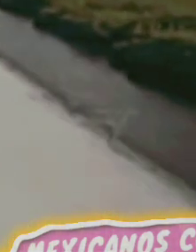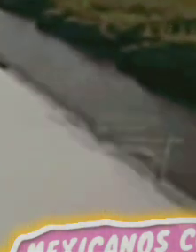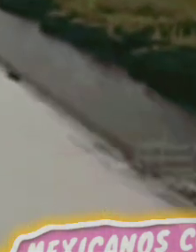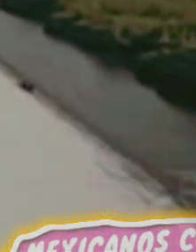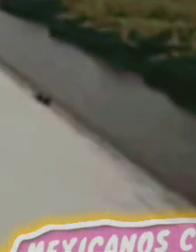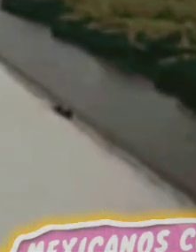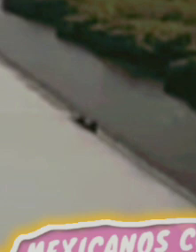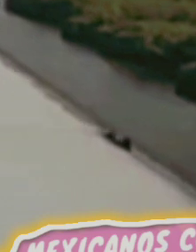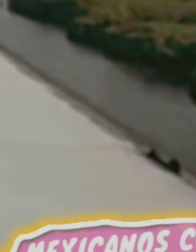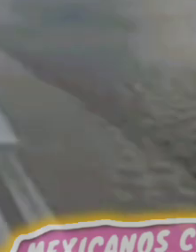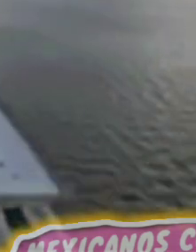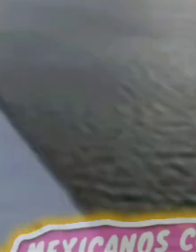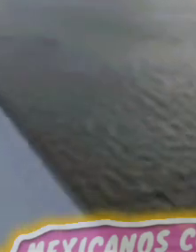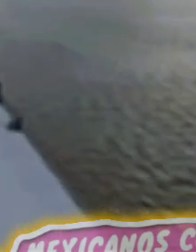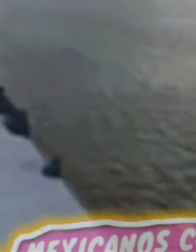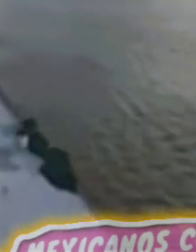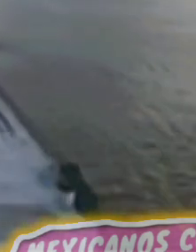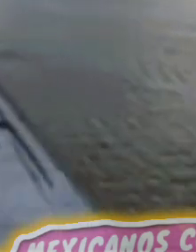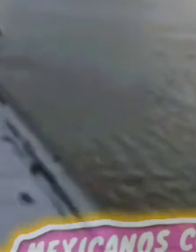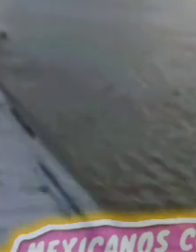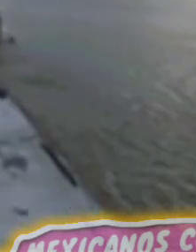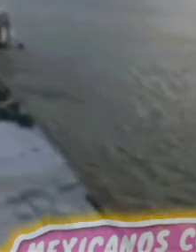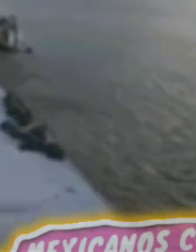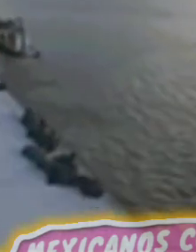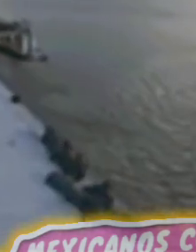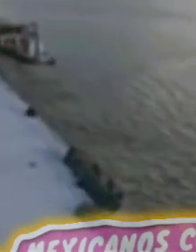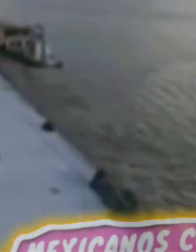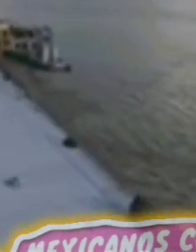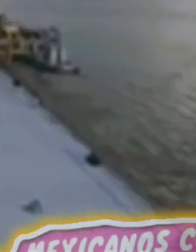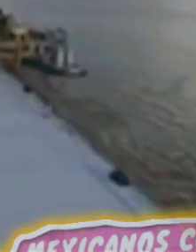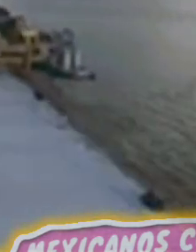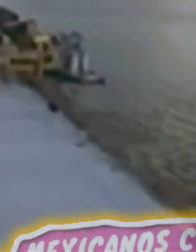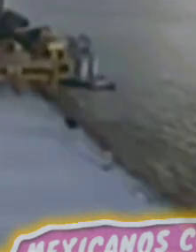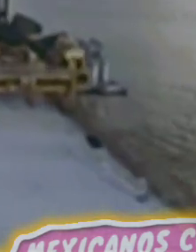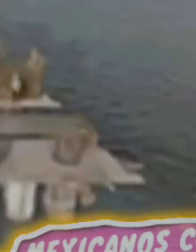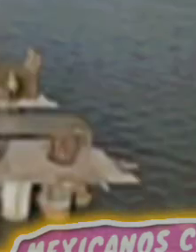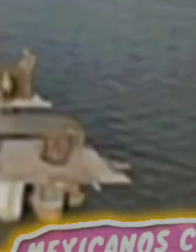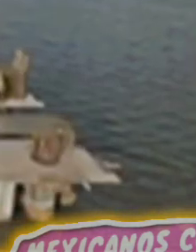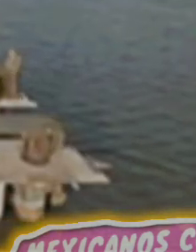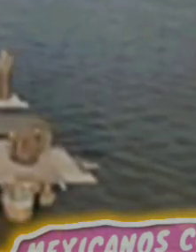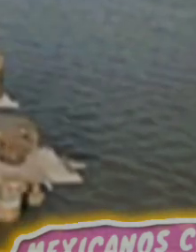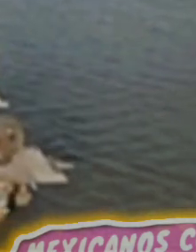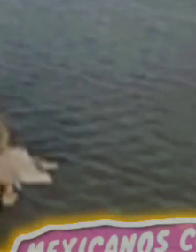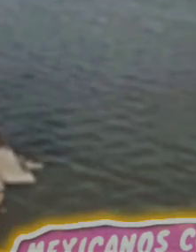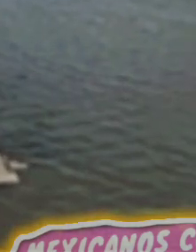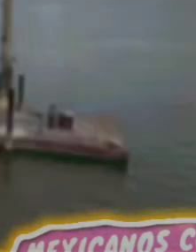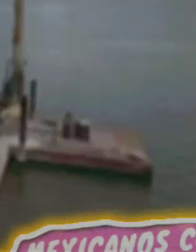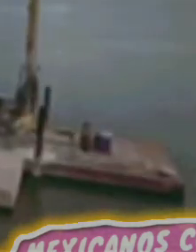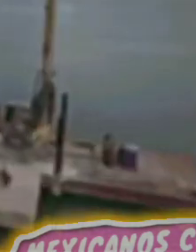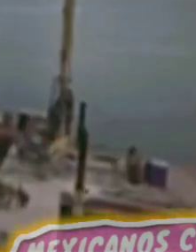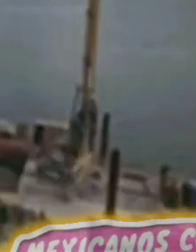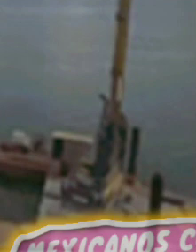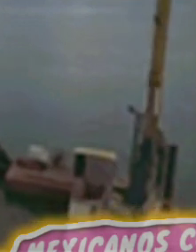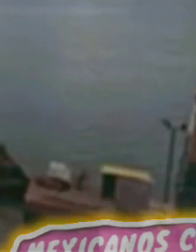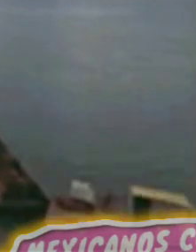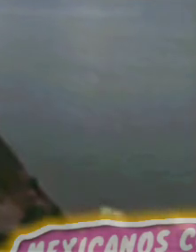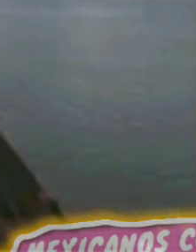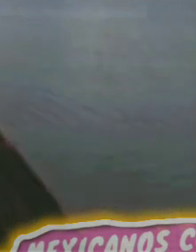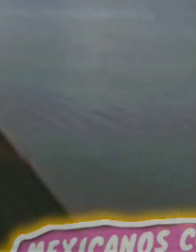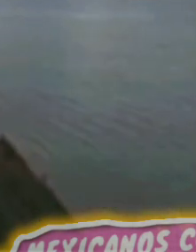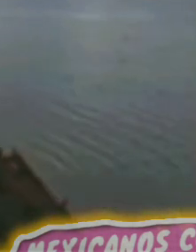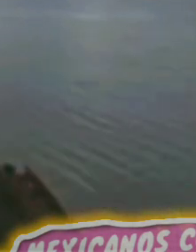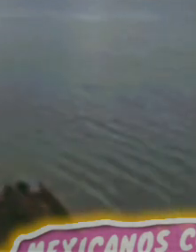que flotan y que son con las que se hacen las perforaciones, con lo que hace la cimentación profunda y después se hacen los montajes.